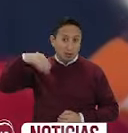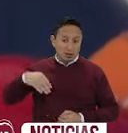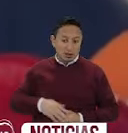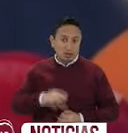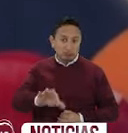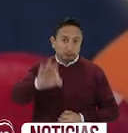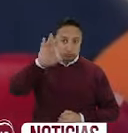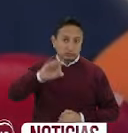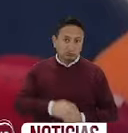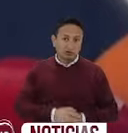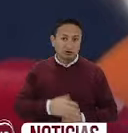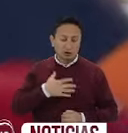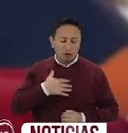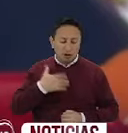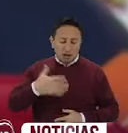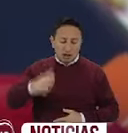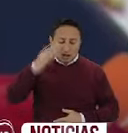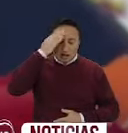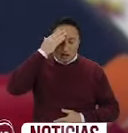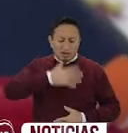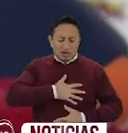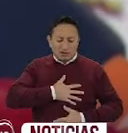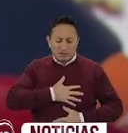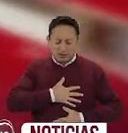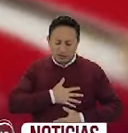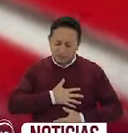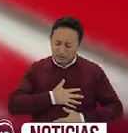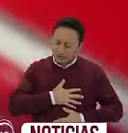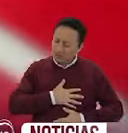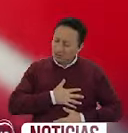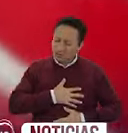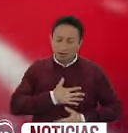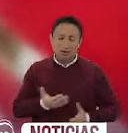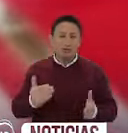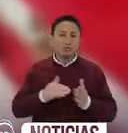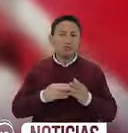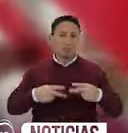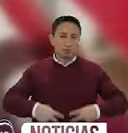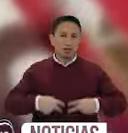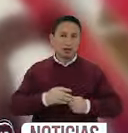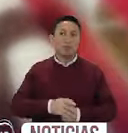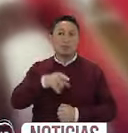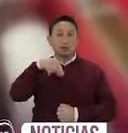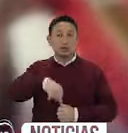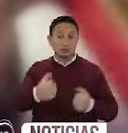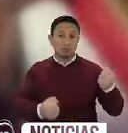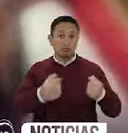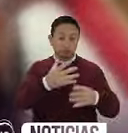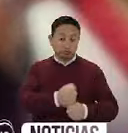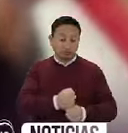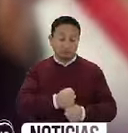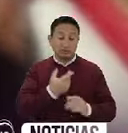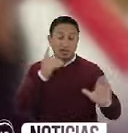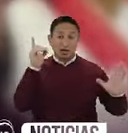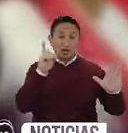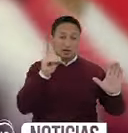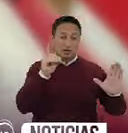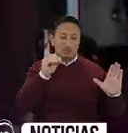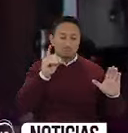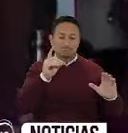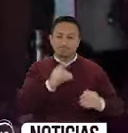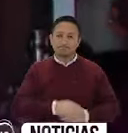encontró. Entonces supe que tenía un nuevo comienzo. Al final el perjudicado recuperó el carro, pero no asentó la denuncia en la